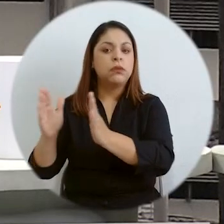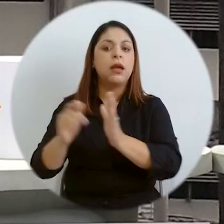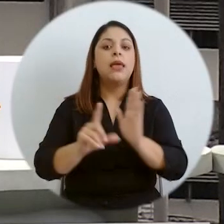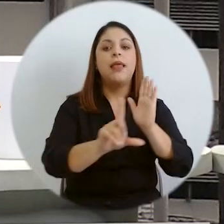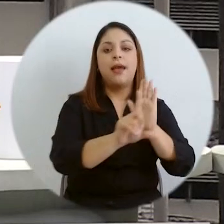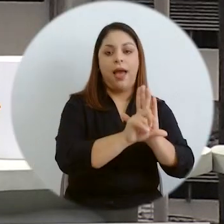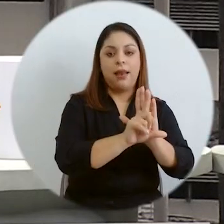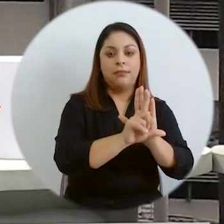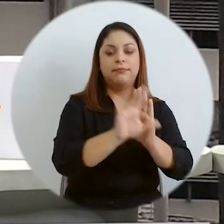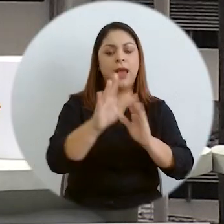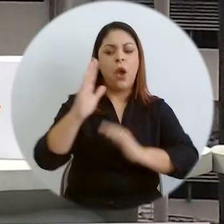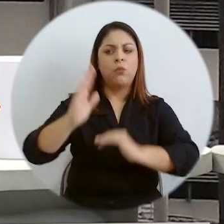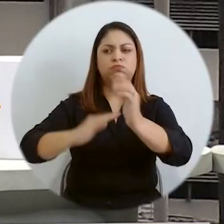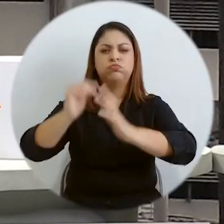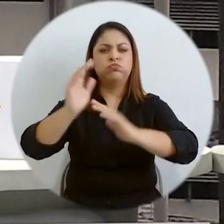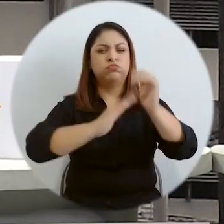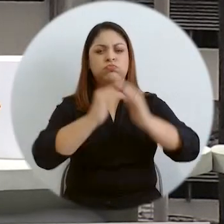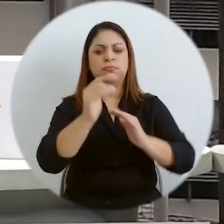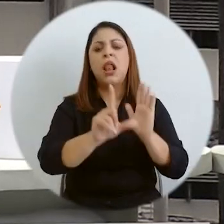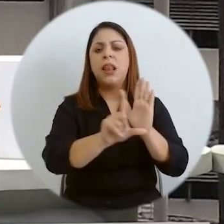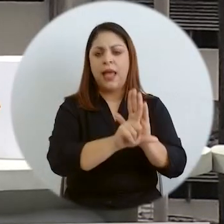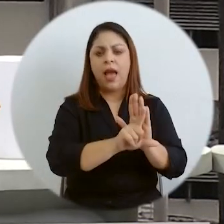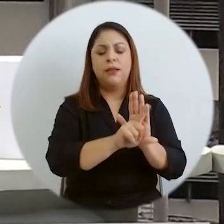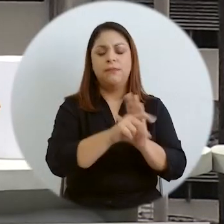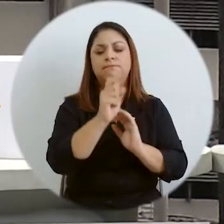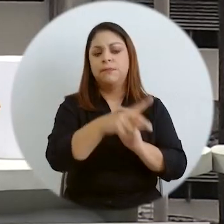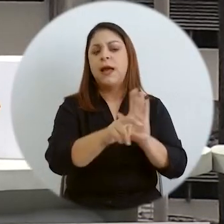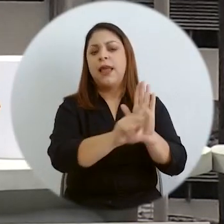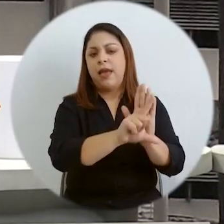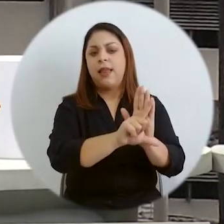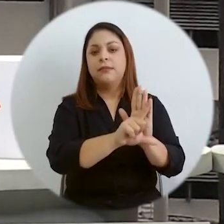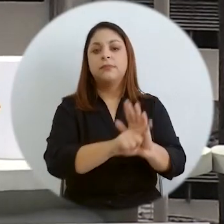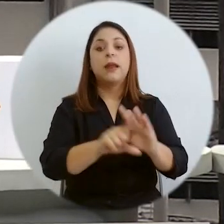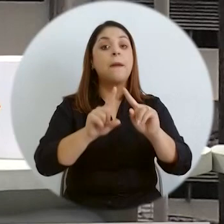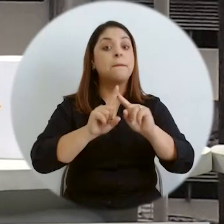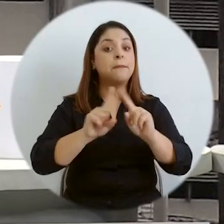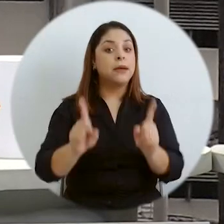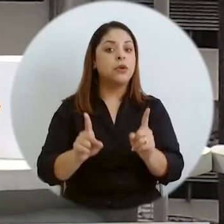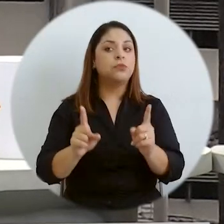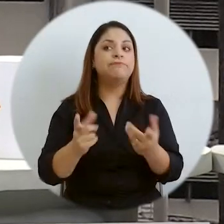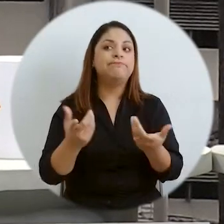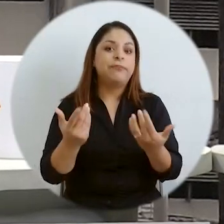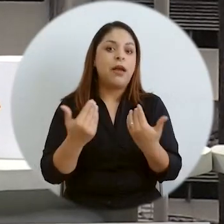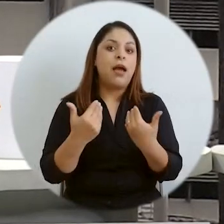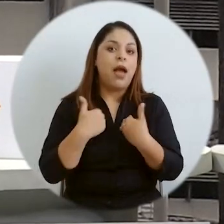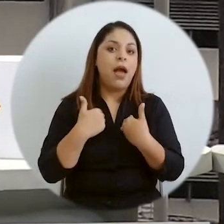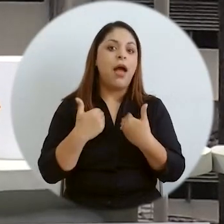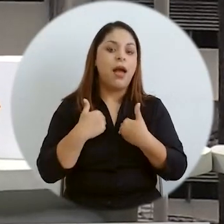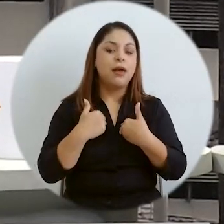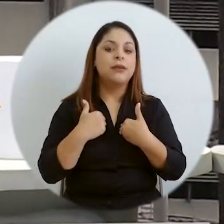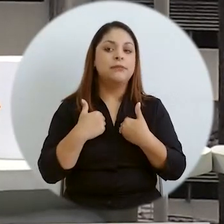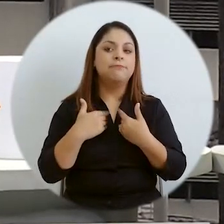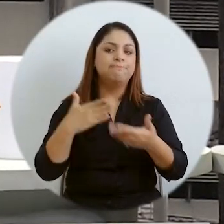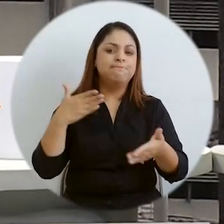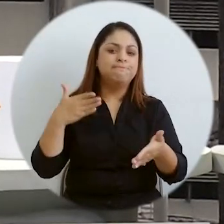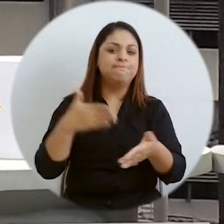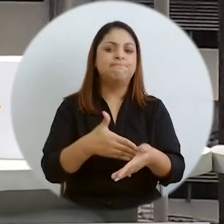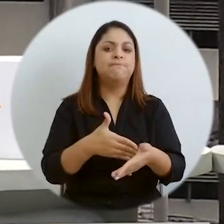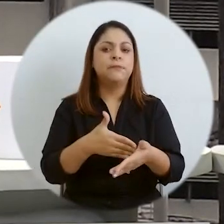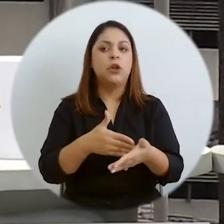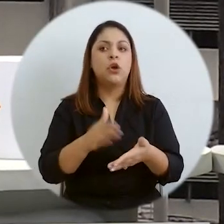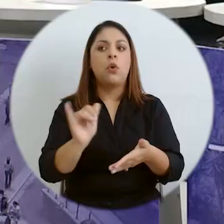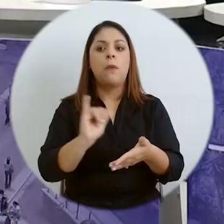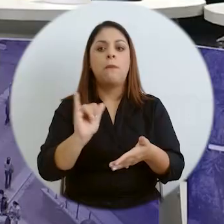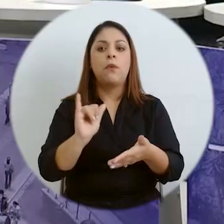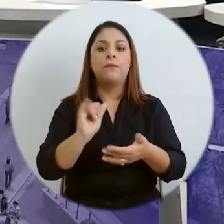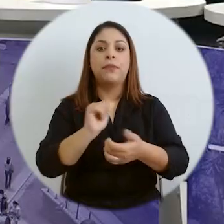son legales y no solamente son legales, sino que hay narrativas tanto